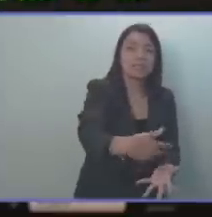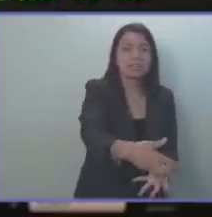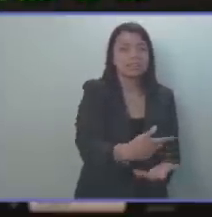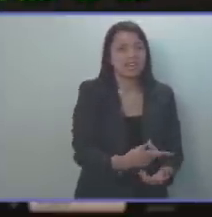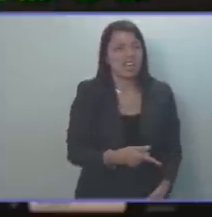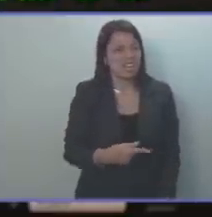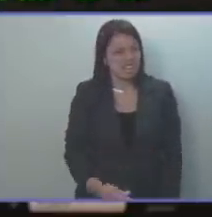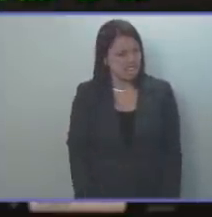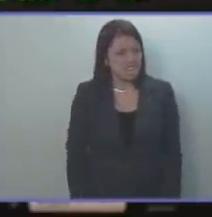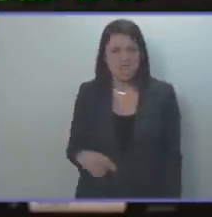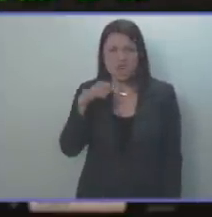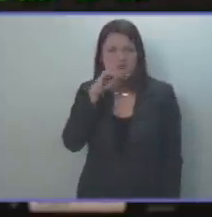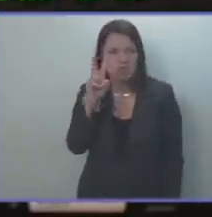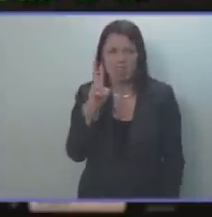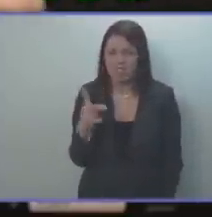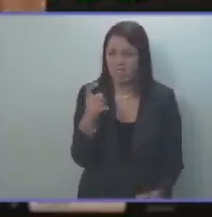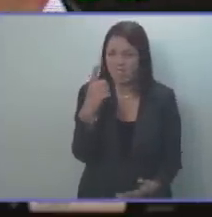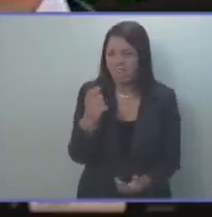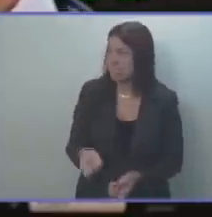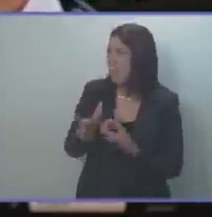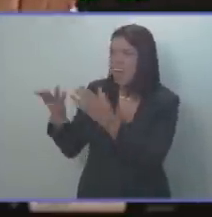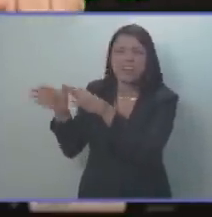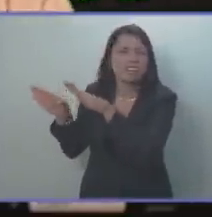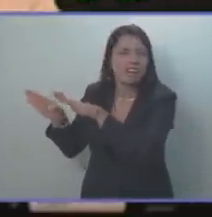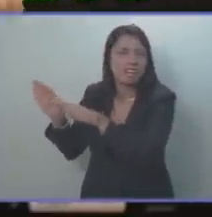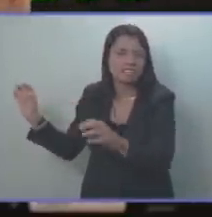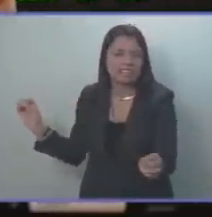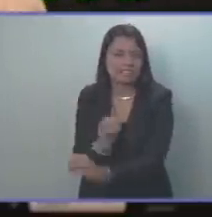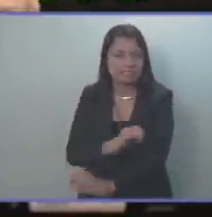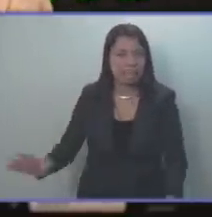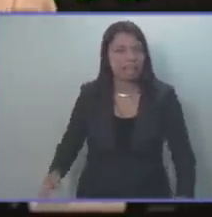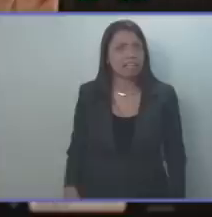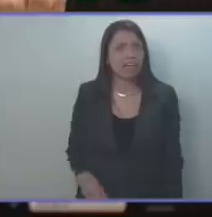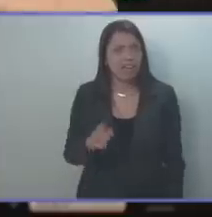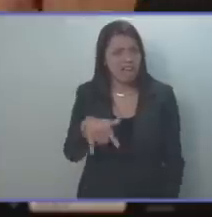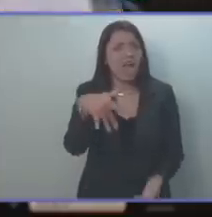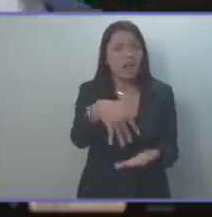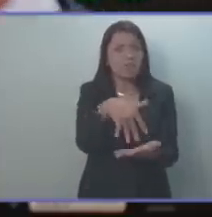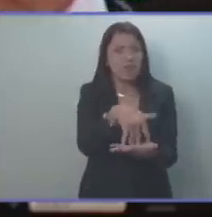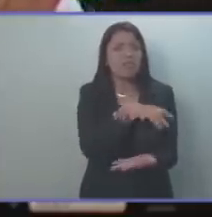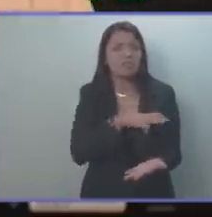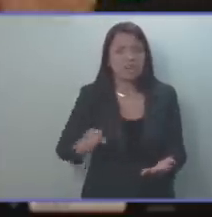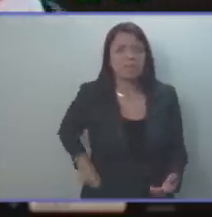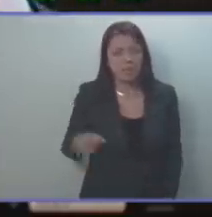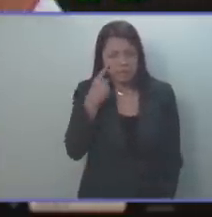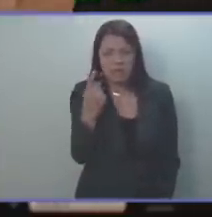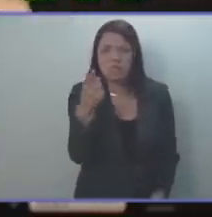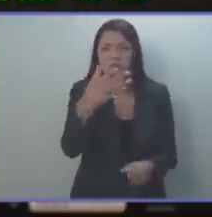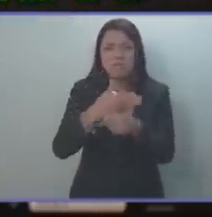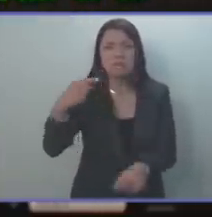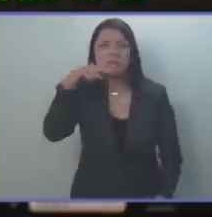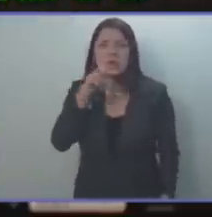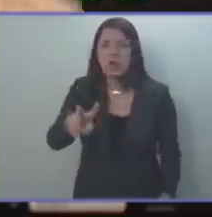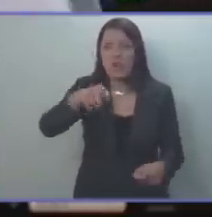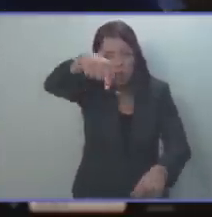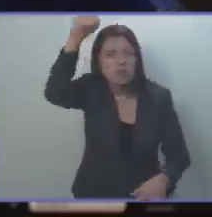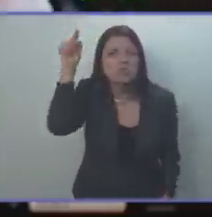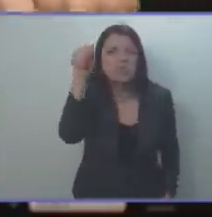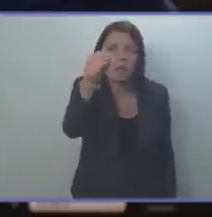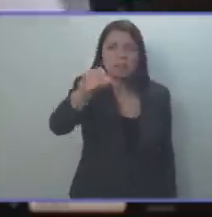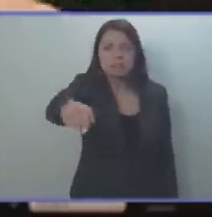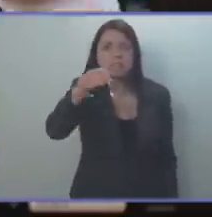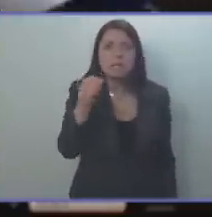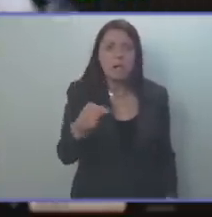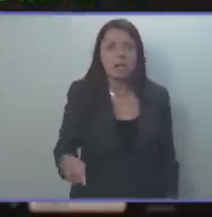desagradecidos. El pueblo salvadoreño está viendo esta actitud mezquina de ustedes que los